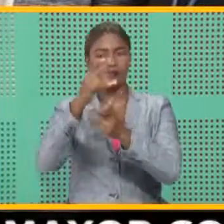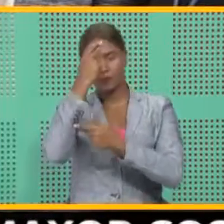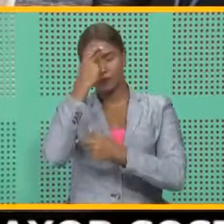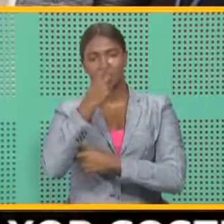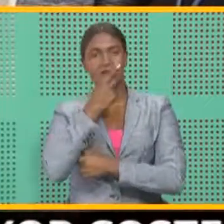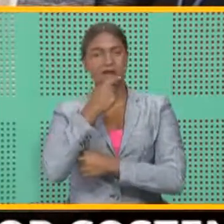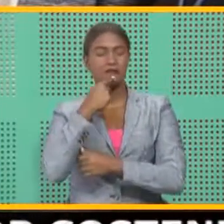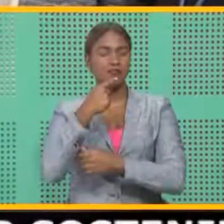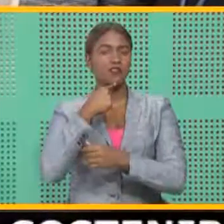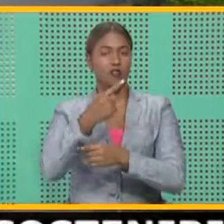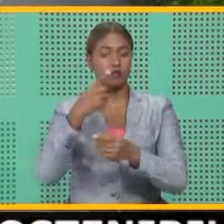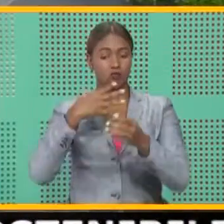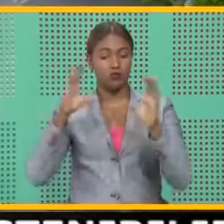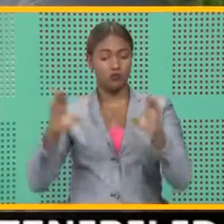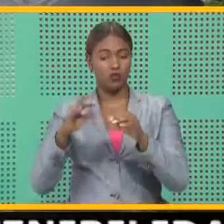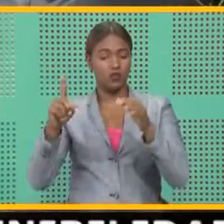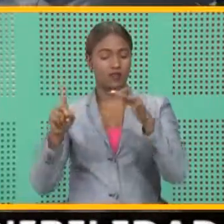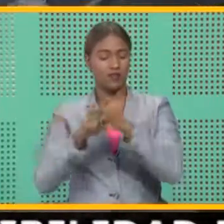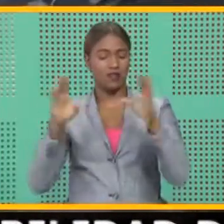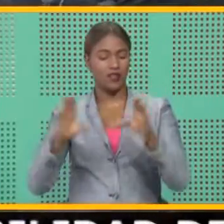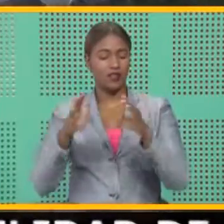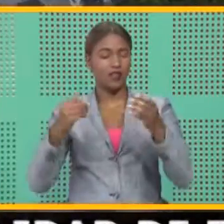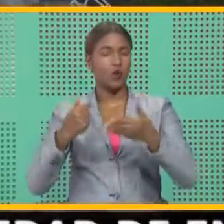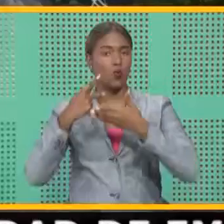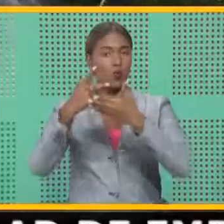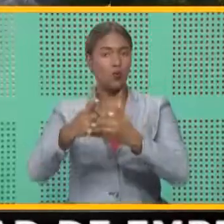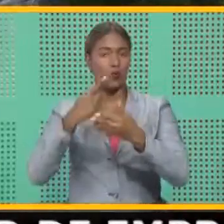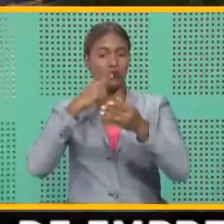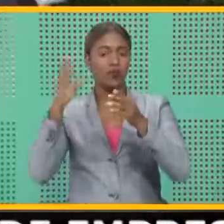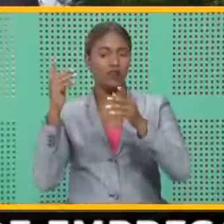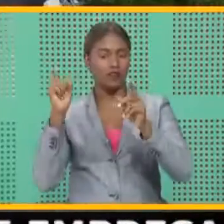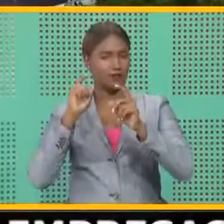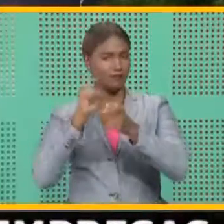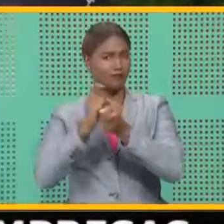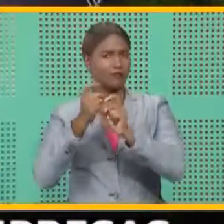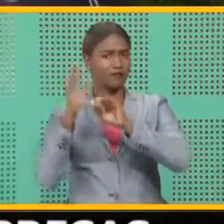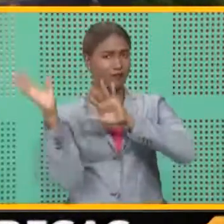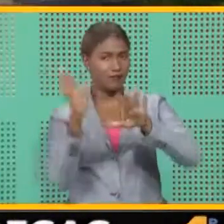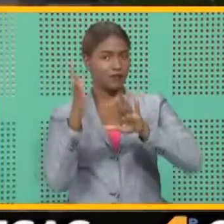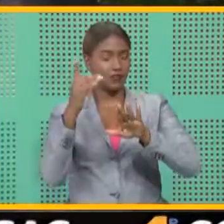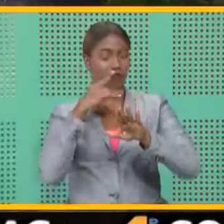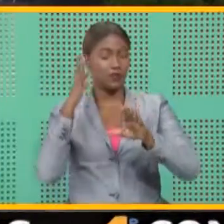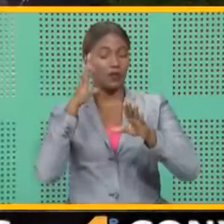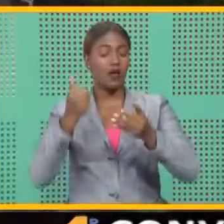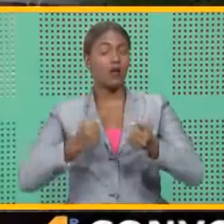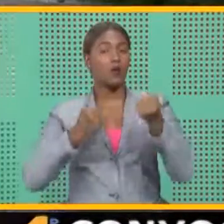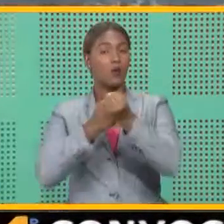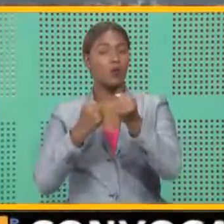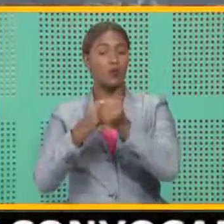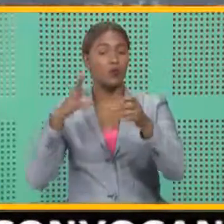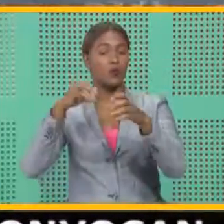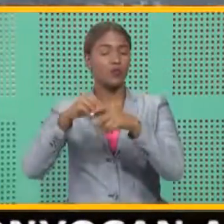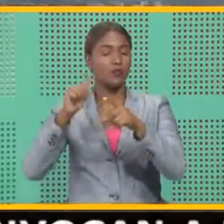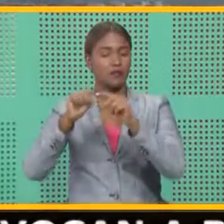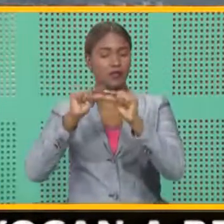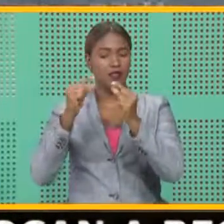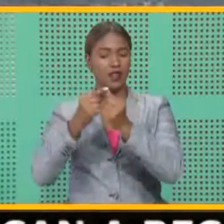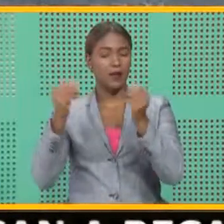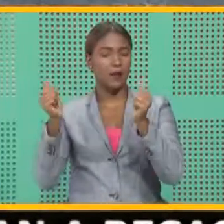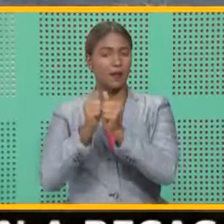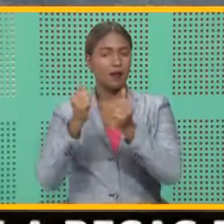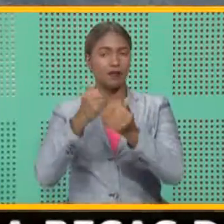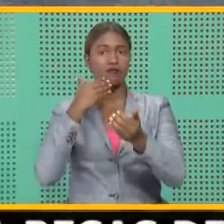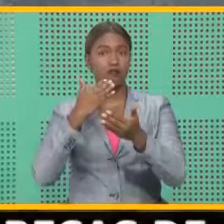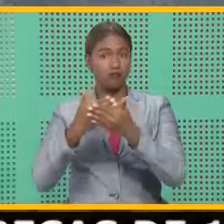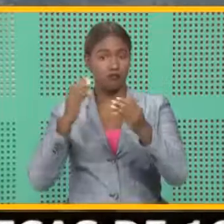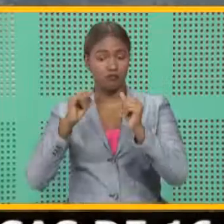Dominicana por la formulación de su Plan de Acción de Género y Cambio Climático, el cual contribuirá a la inclusión de los grupos más vulnerables en